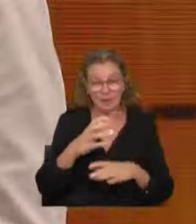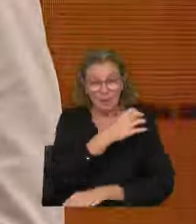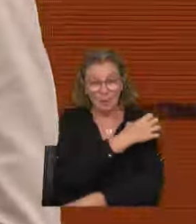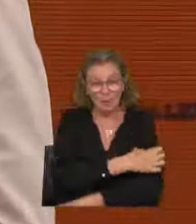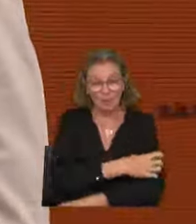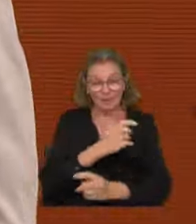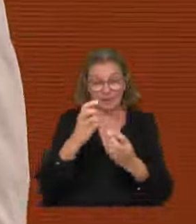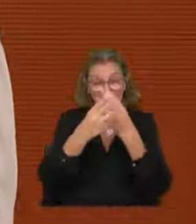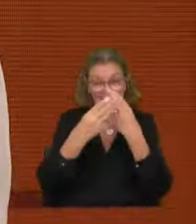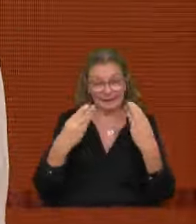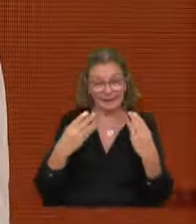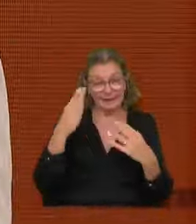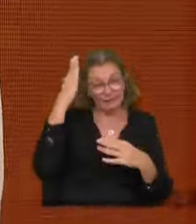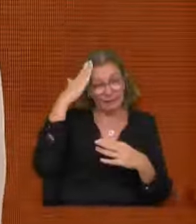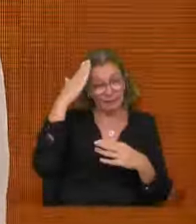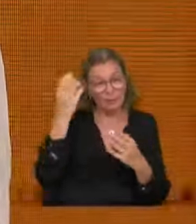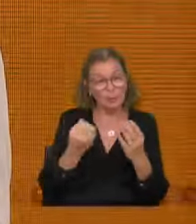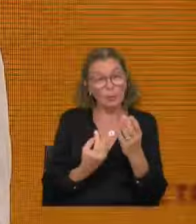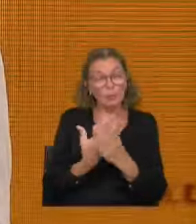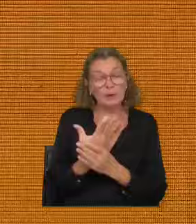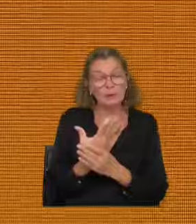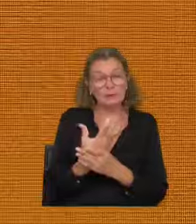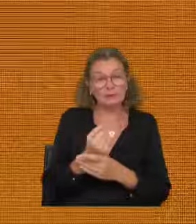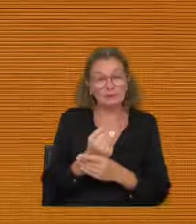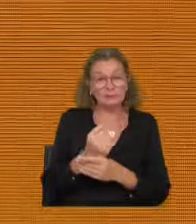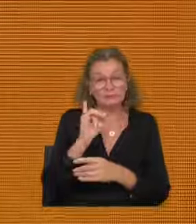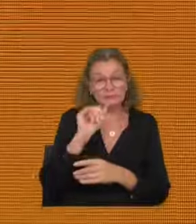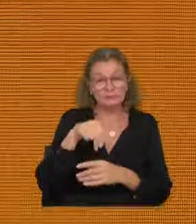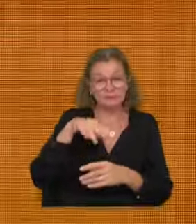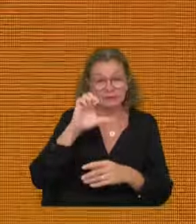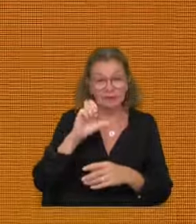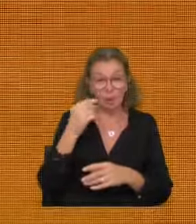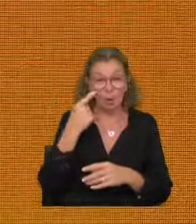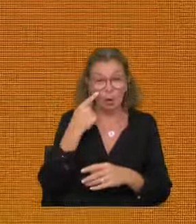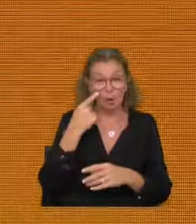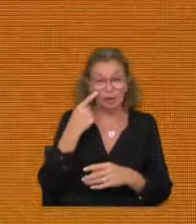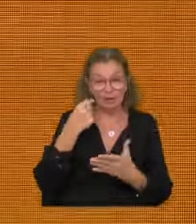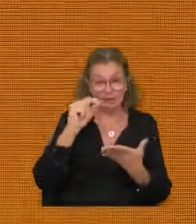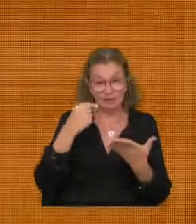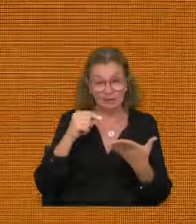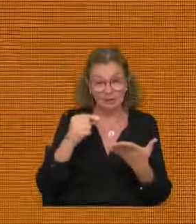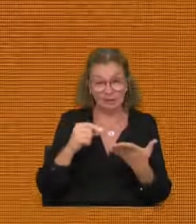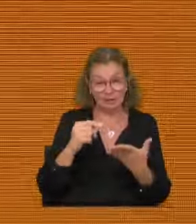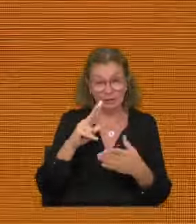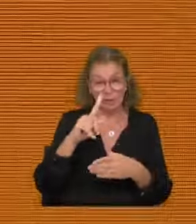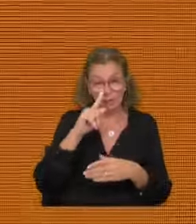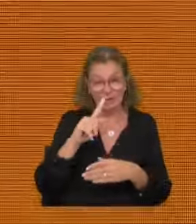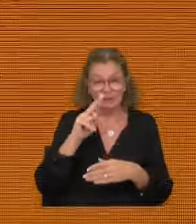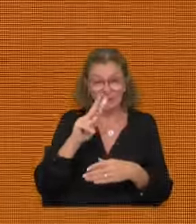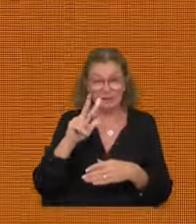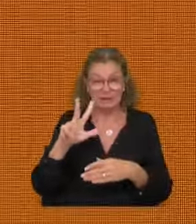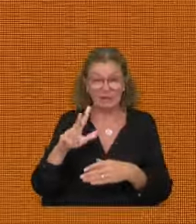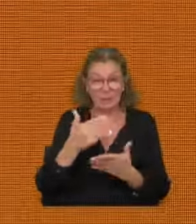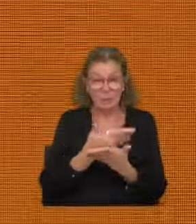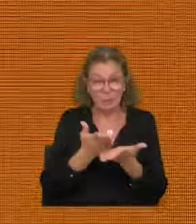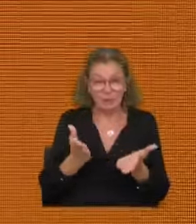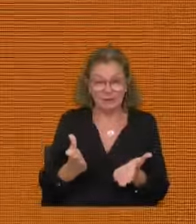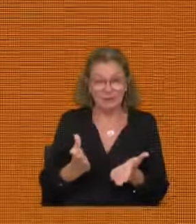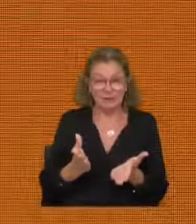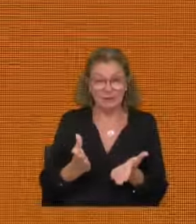general Qué sabemos nuevo bueno el INE dio a conocer los datos de 2023 que muestran que en